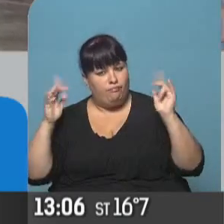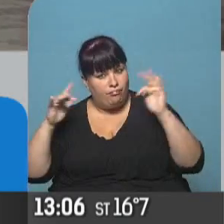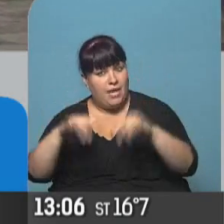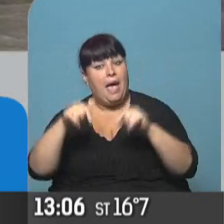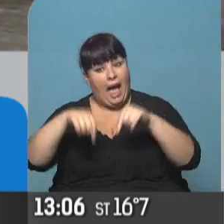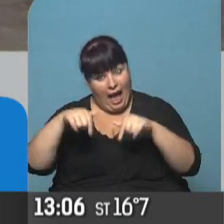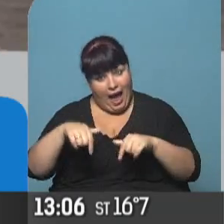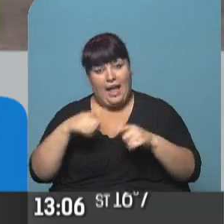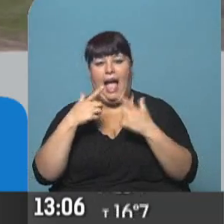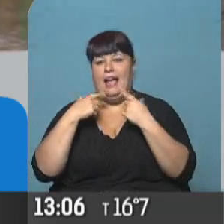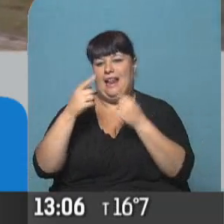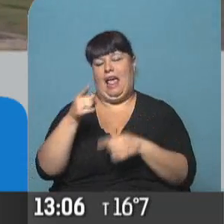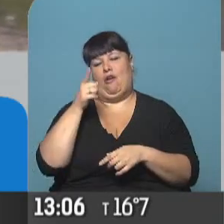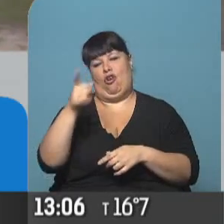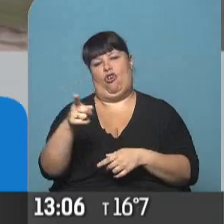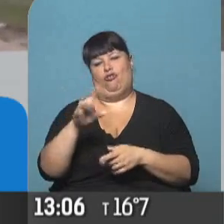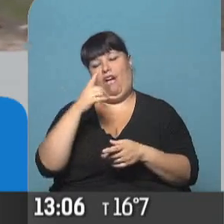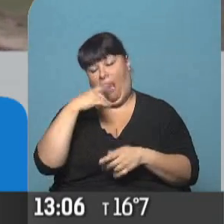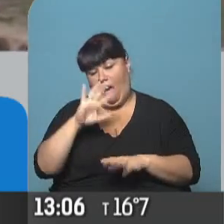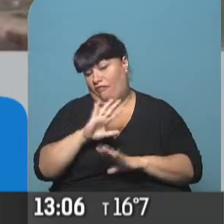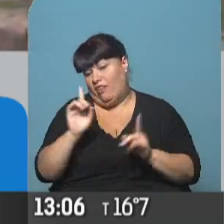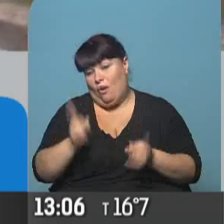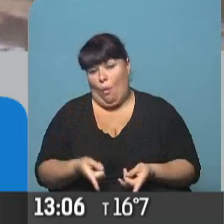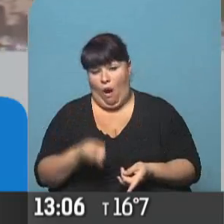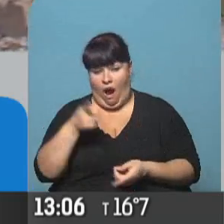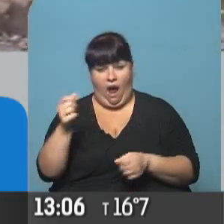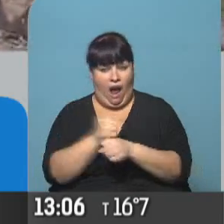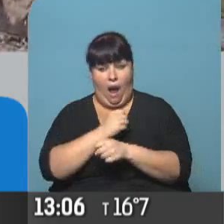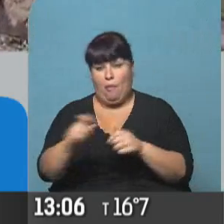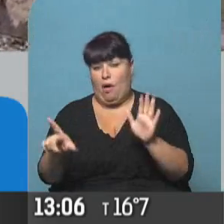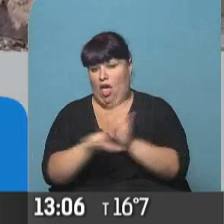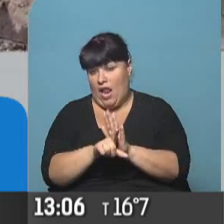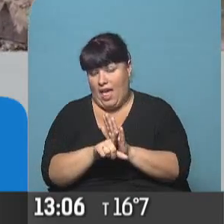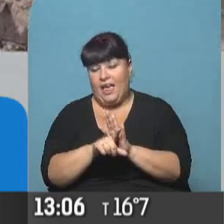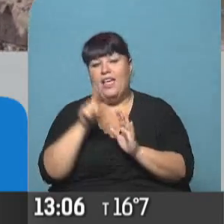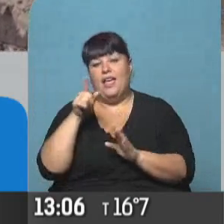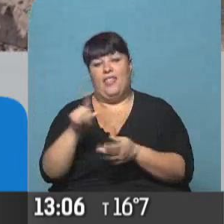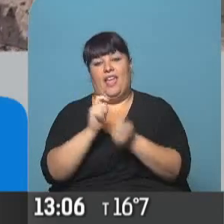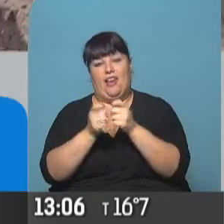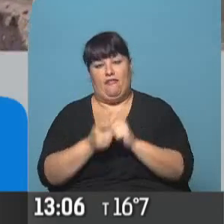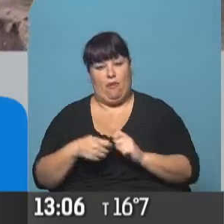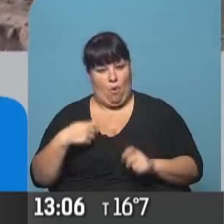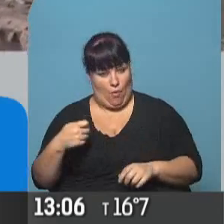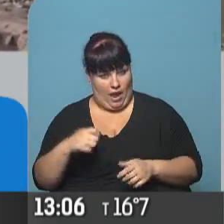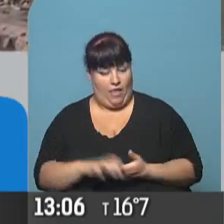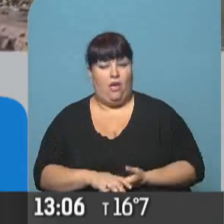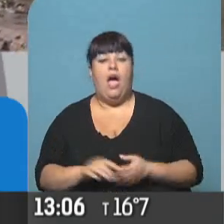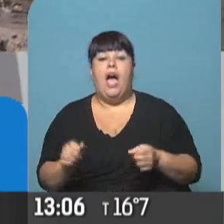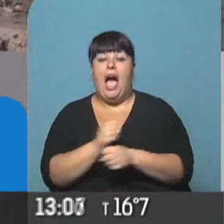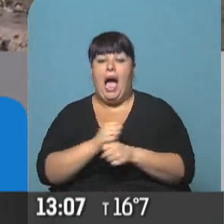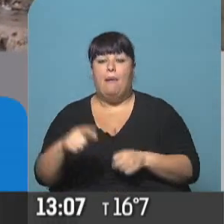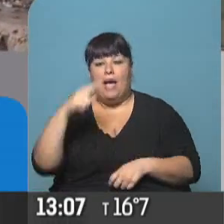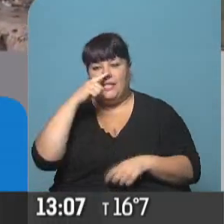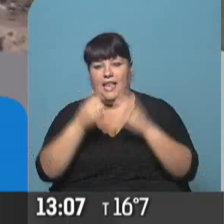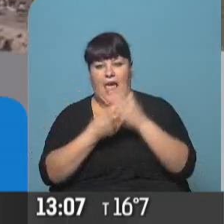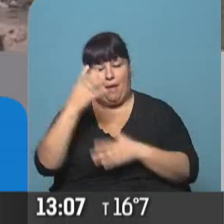desde aquí repudiar lo que finalmente ocurrió en la aprobación de la ley de reforma previsional. Fue aprobada a las 7 de